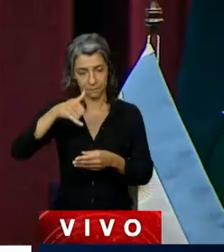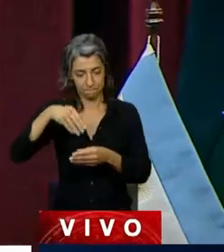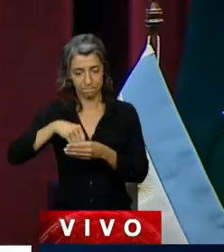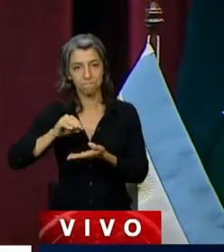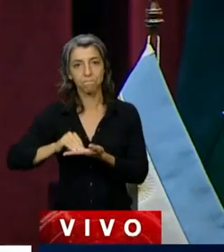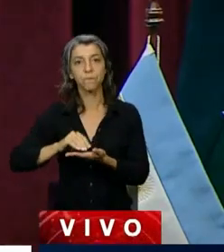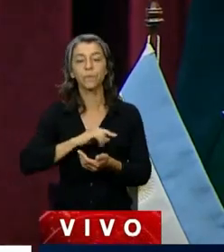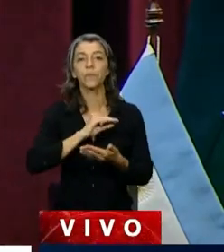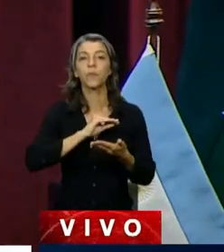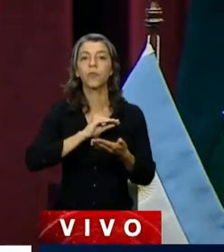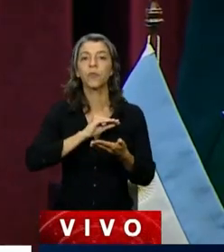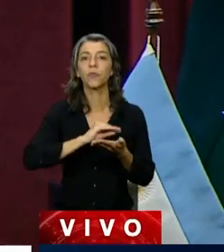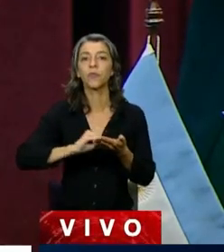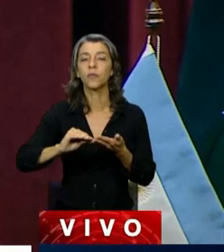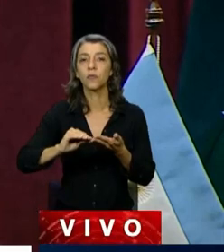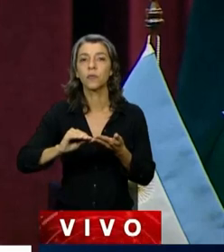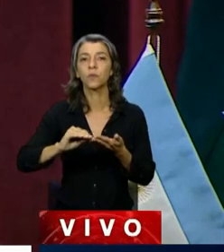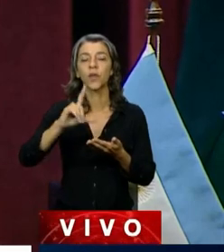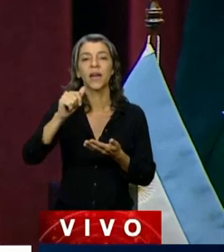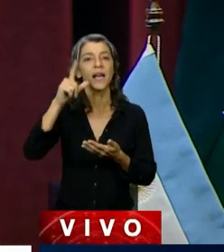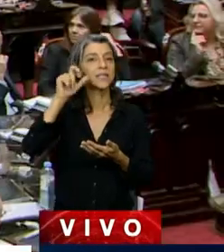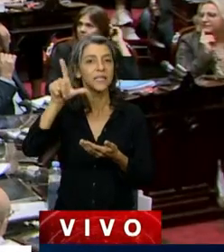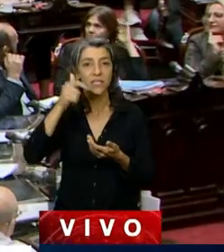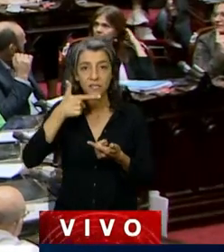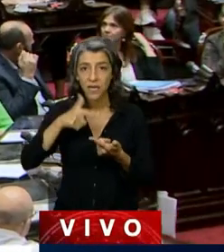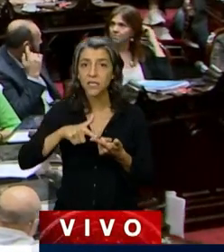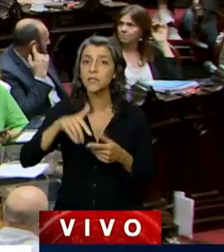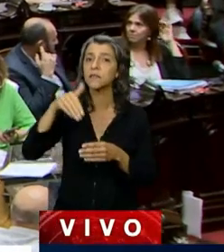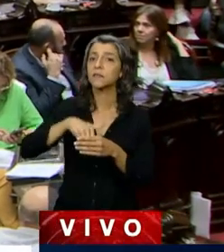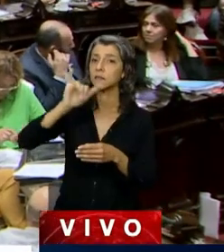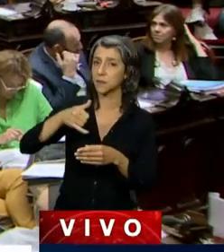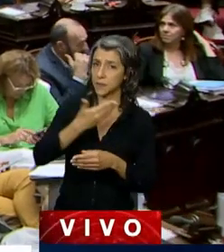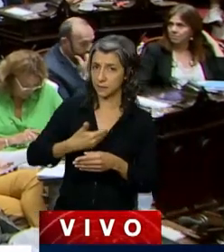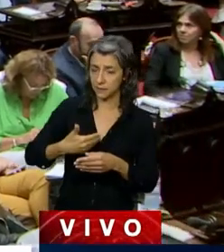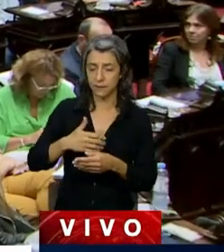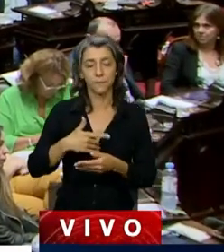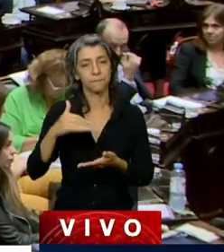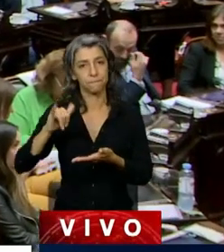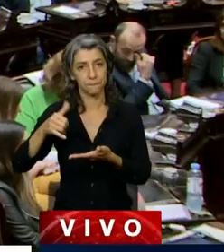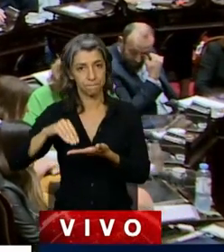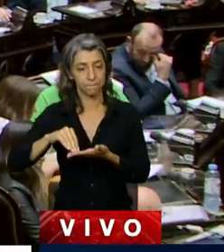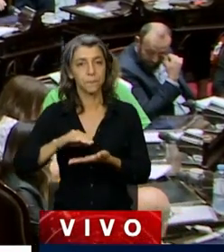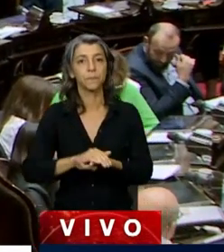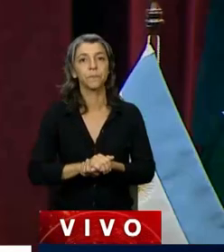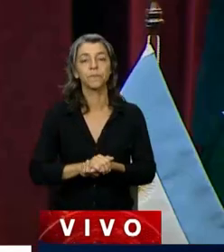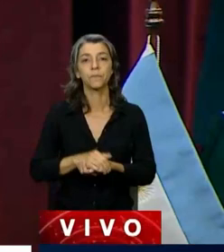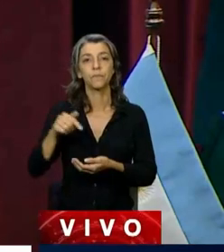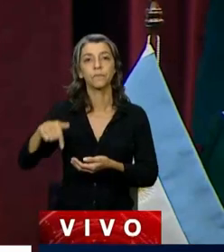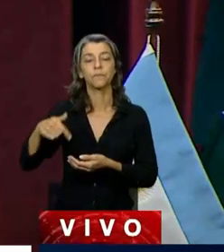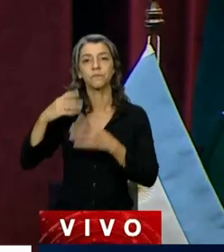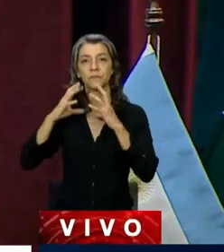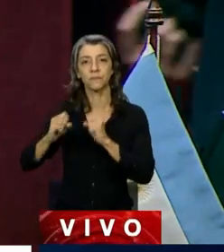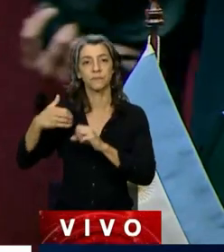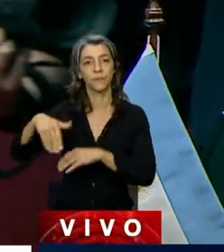Afirmativo. La diputada María Graciela Caselles. Afirmativo, Presidenta. Afirmativo. Por secretaría se